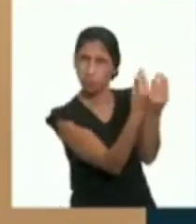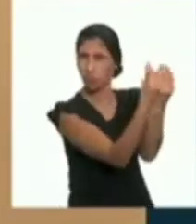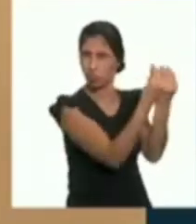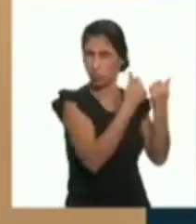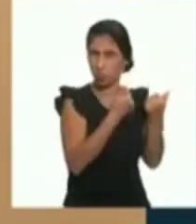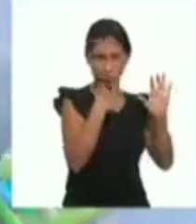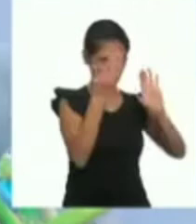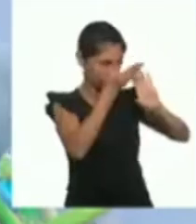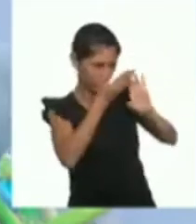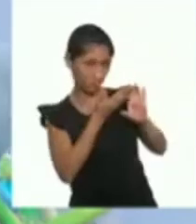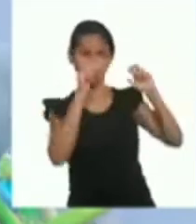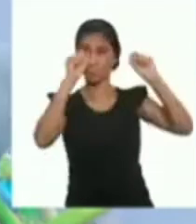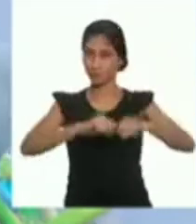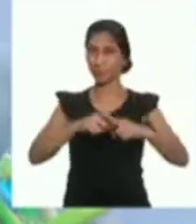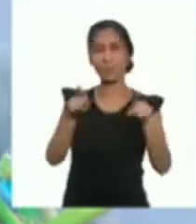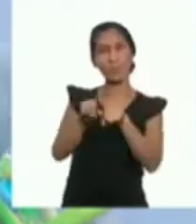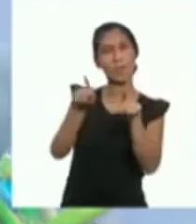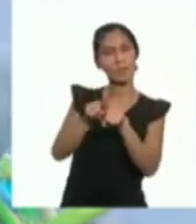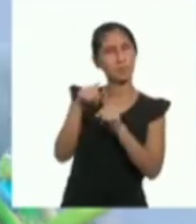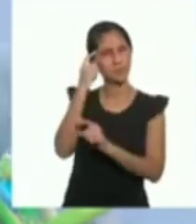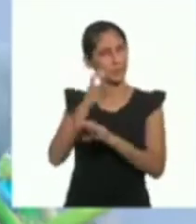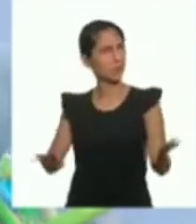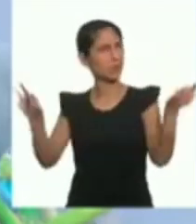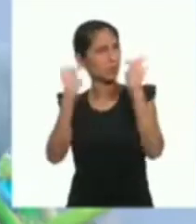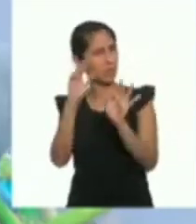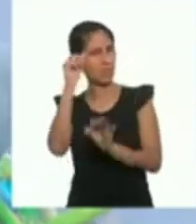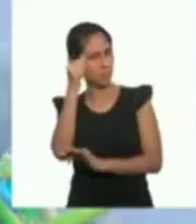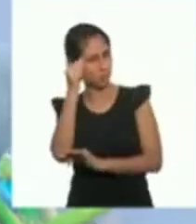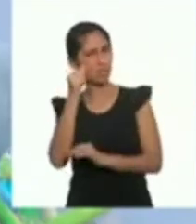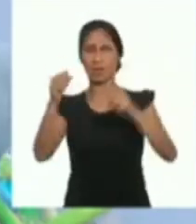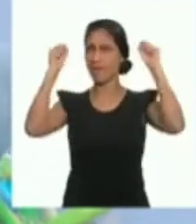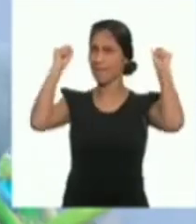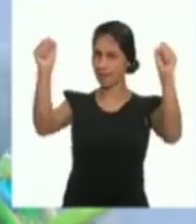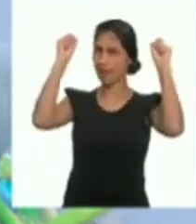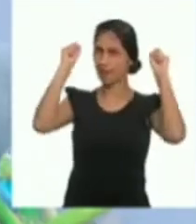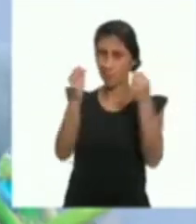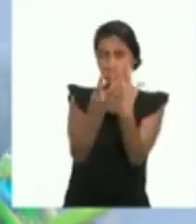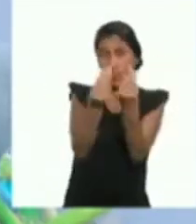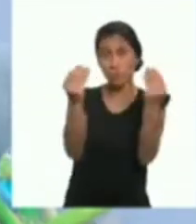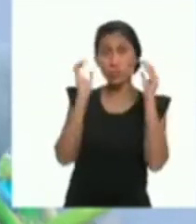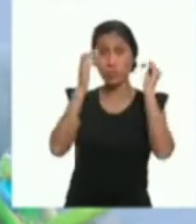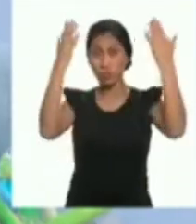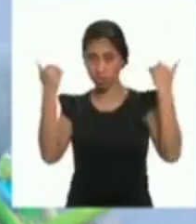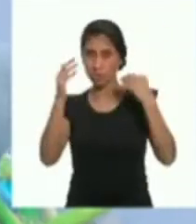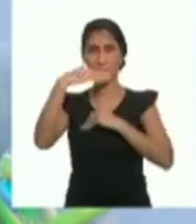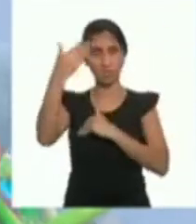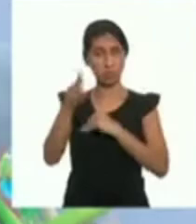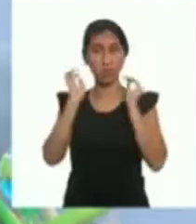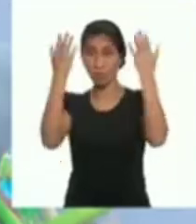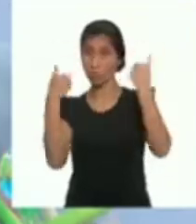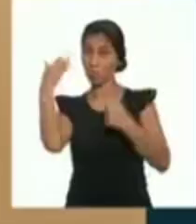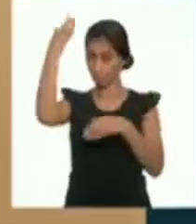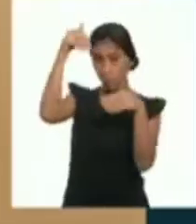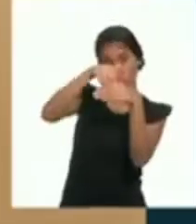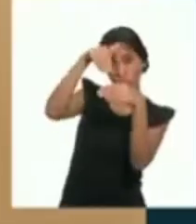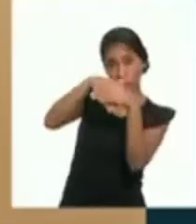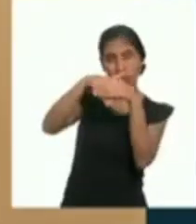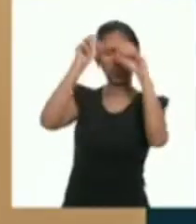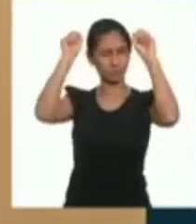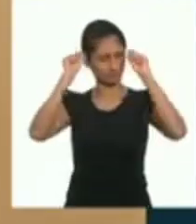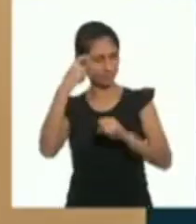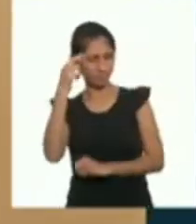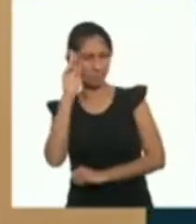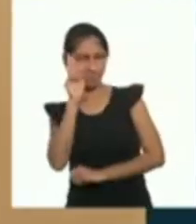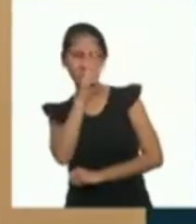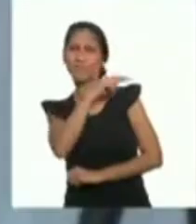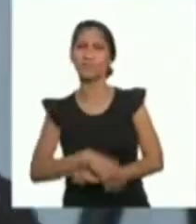un gran recurso. Sí, además creo que siempre es importante recordar la lucha de tantas peruanas por lograr el sufragio de las mujeres. Estoy de